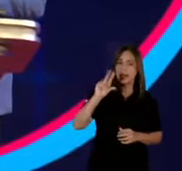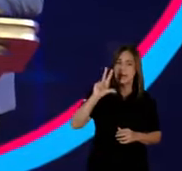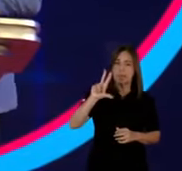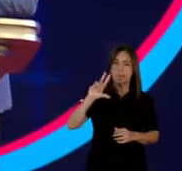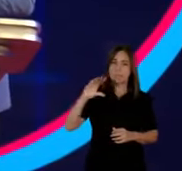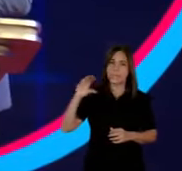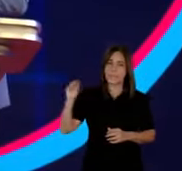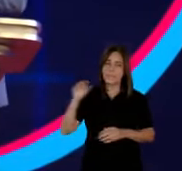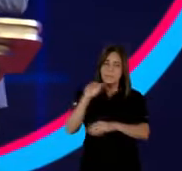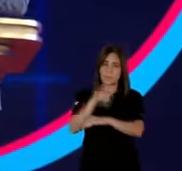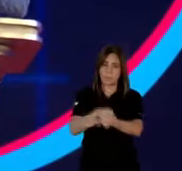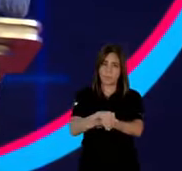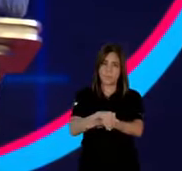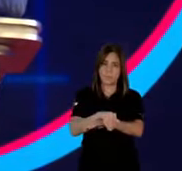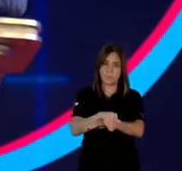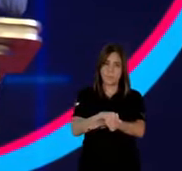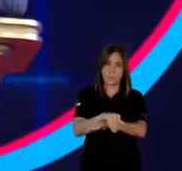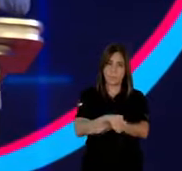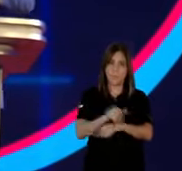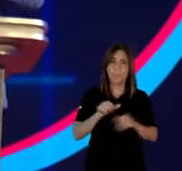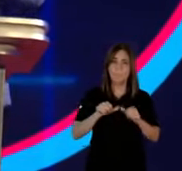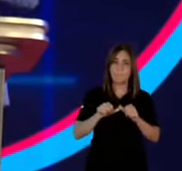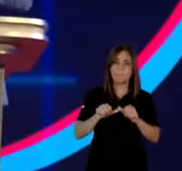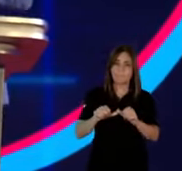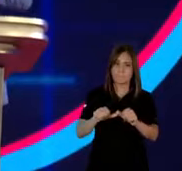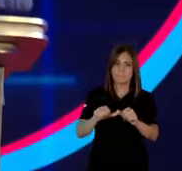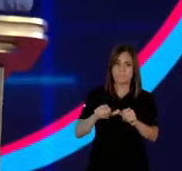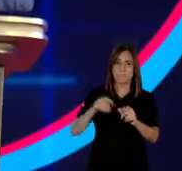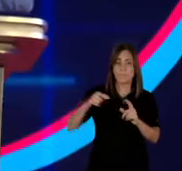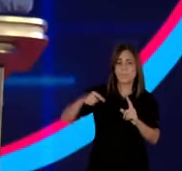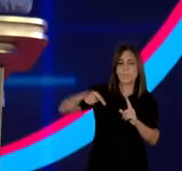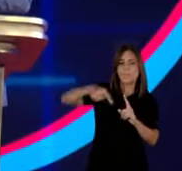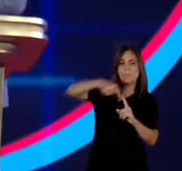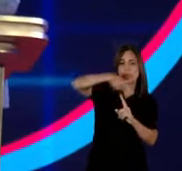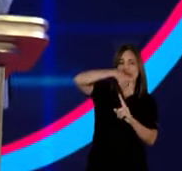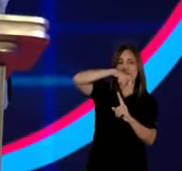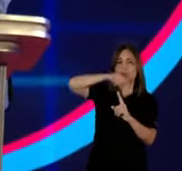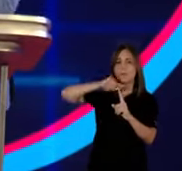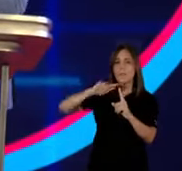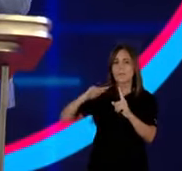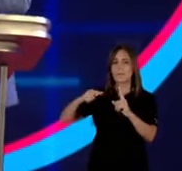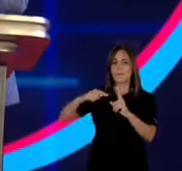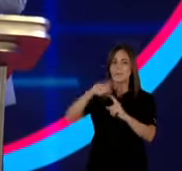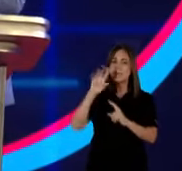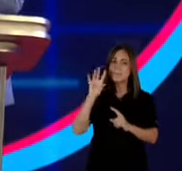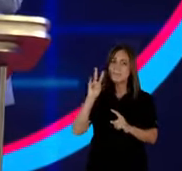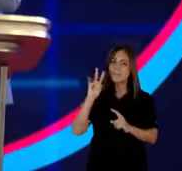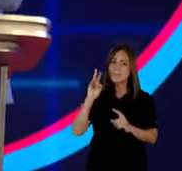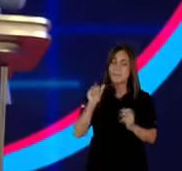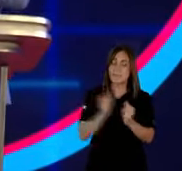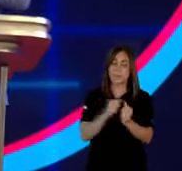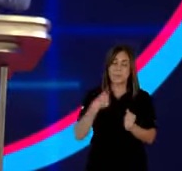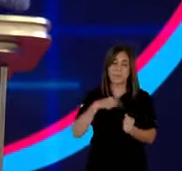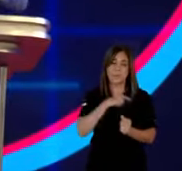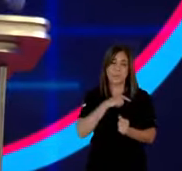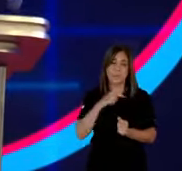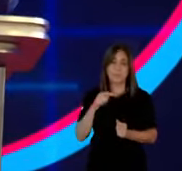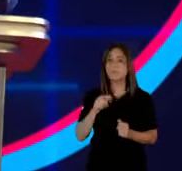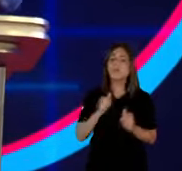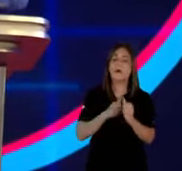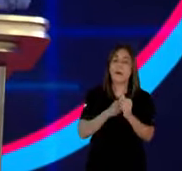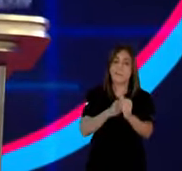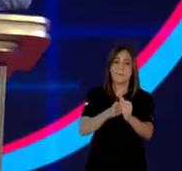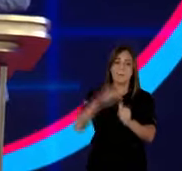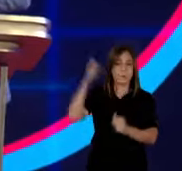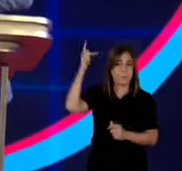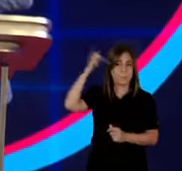simultáneamente, dando 7 vueltas y orando e intercediendo con nuestro apóstol Pablo Ortega. Estamos en la parte de afuera del templo,